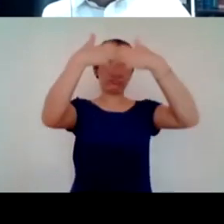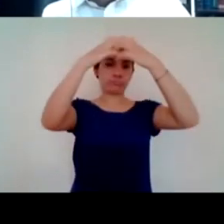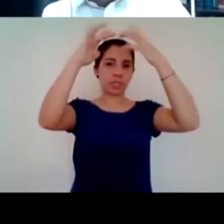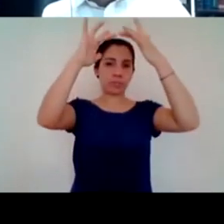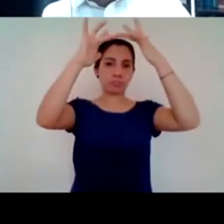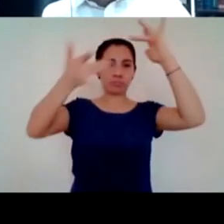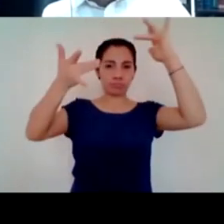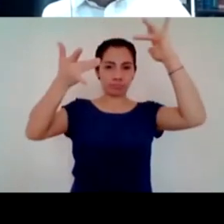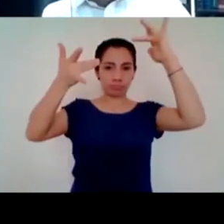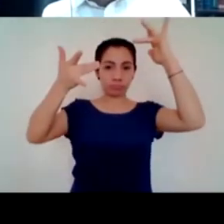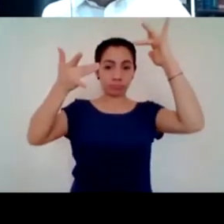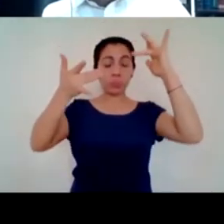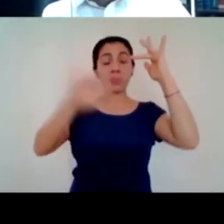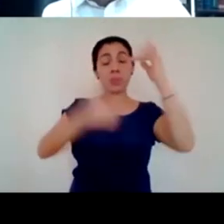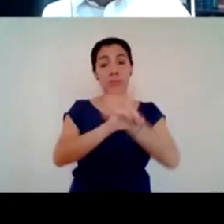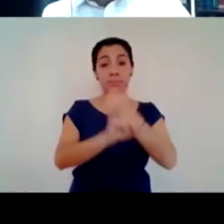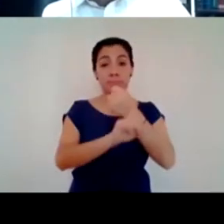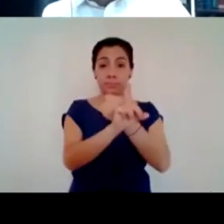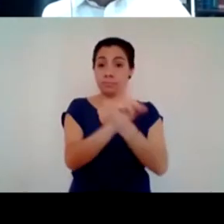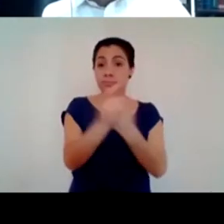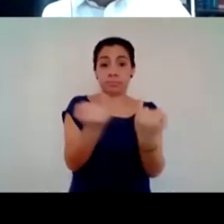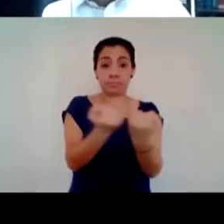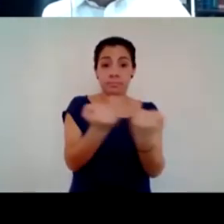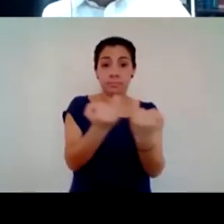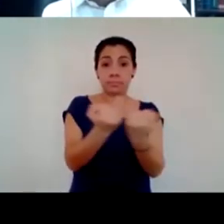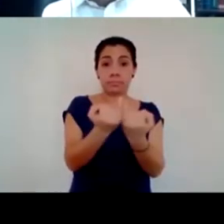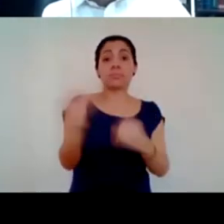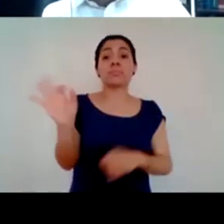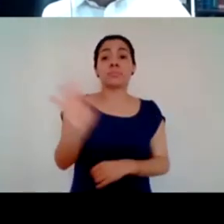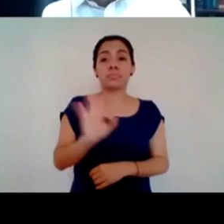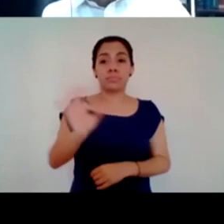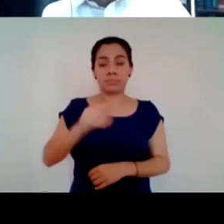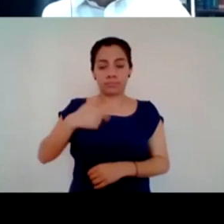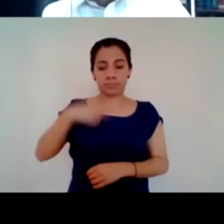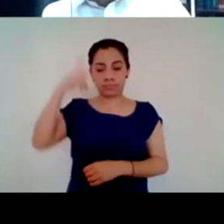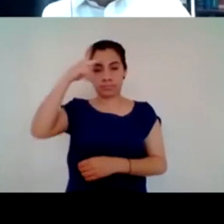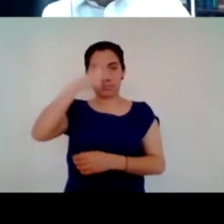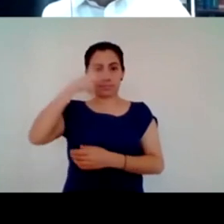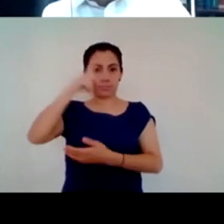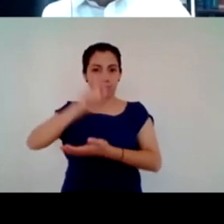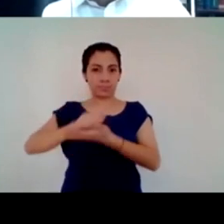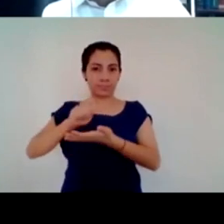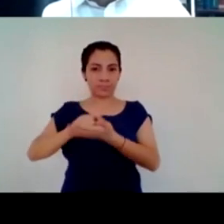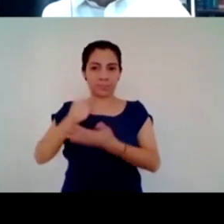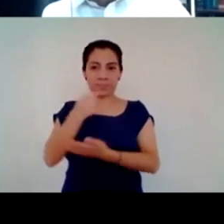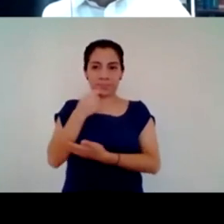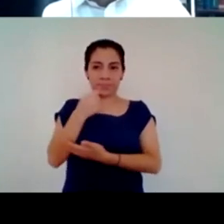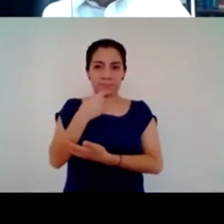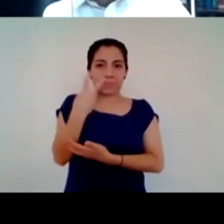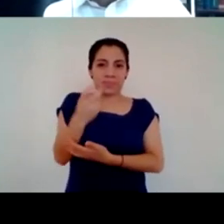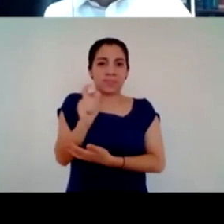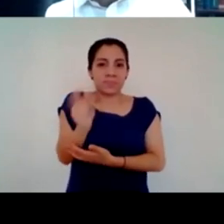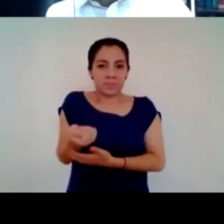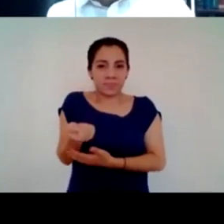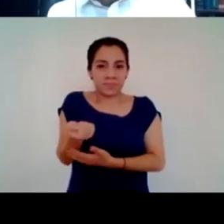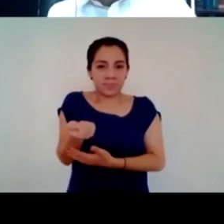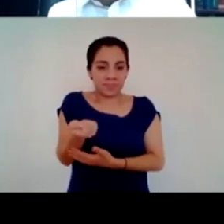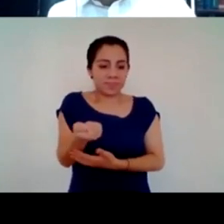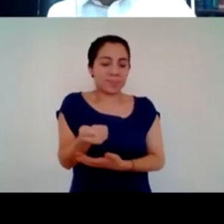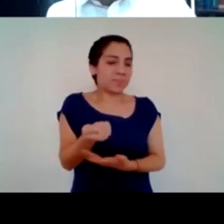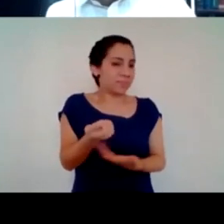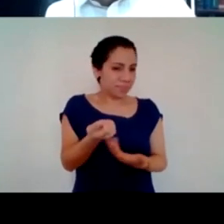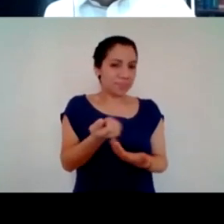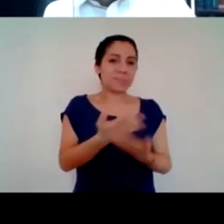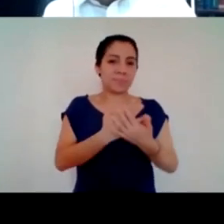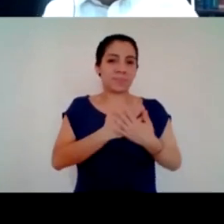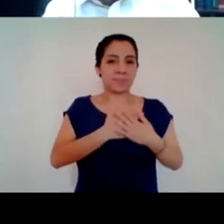quiero decir también que, aunque sea un poco extraño, viniendo de un psiquiatra, efectivamente esto se trata de amor, y se trata de empatía,